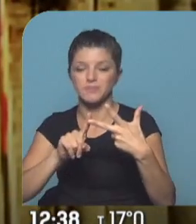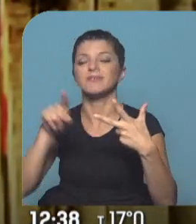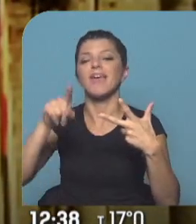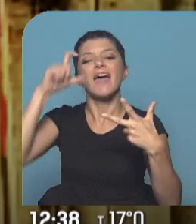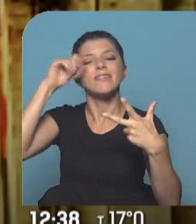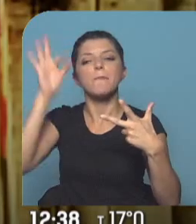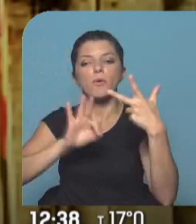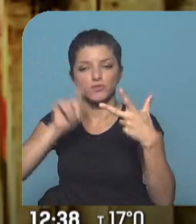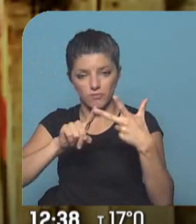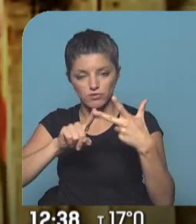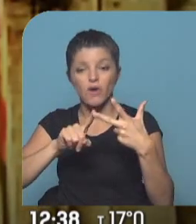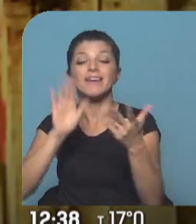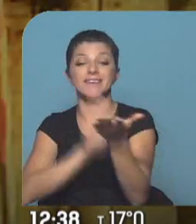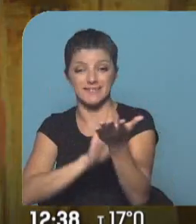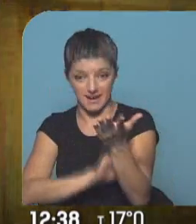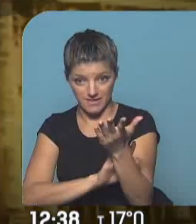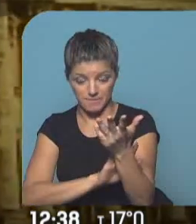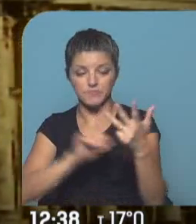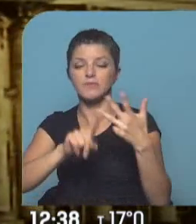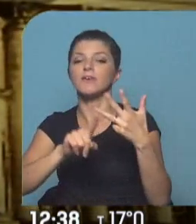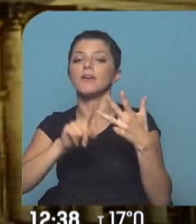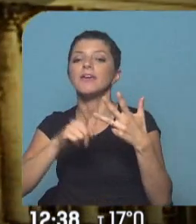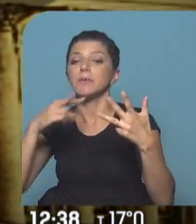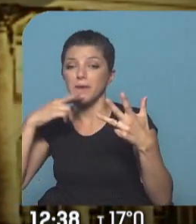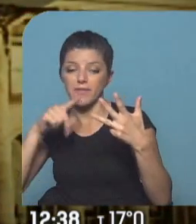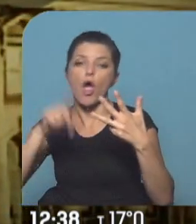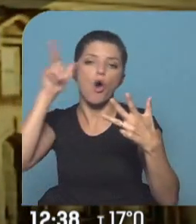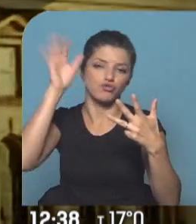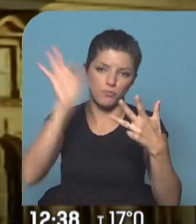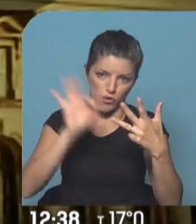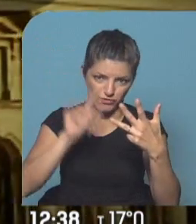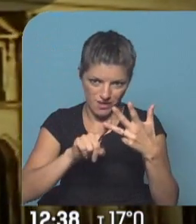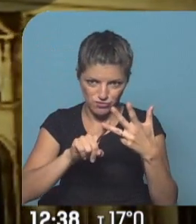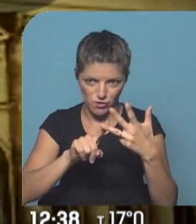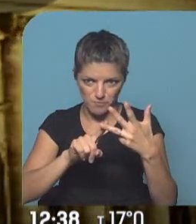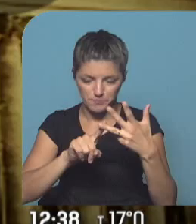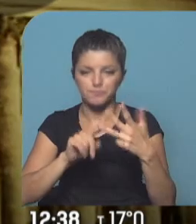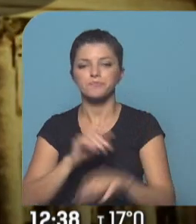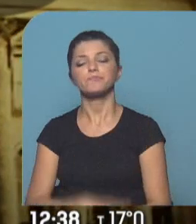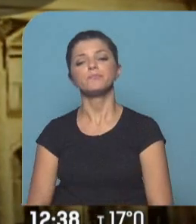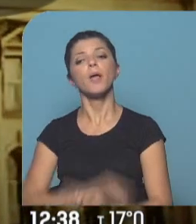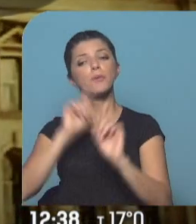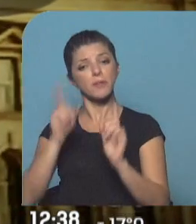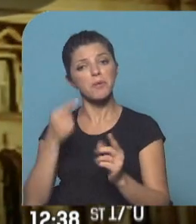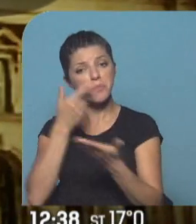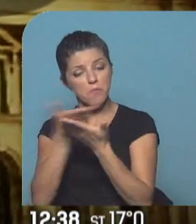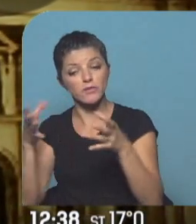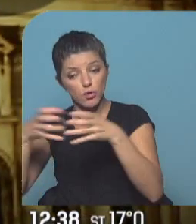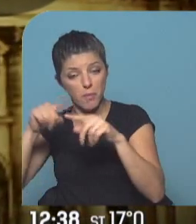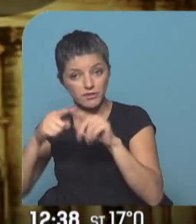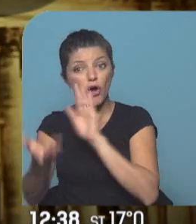Linke, la tercera fuerza del país, y un 8% para los verdes. No obstante, los sondeos también indican que la extrema